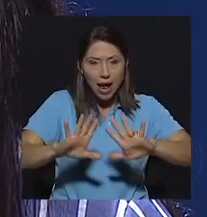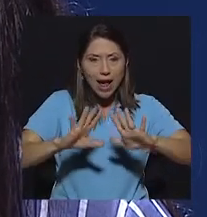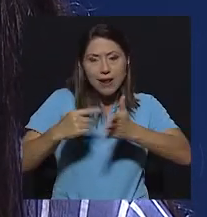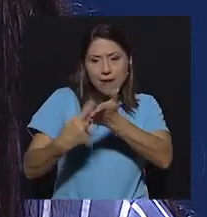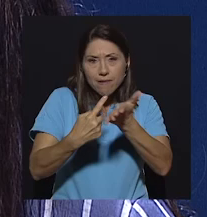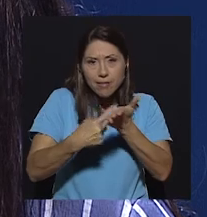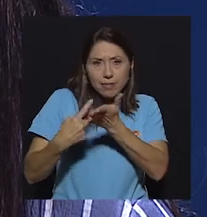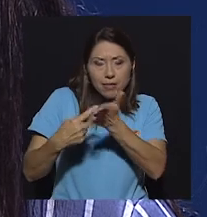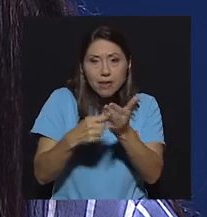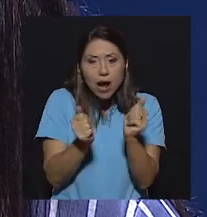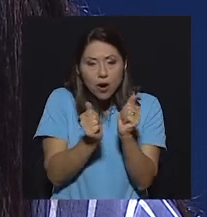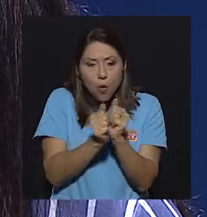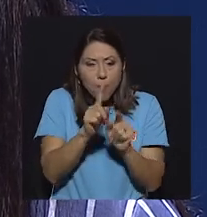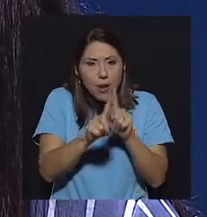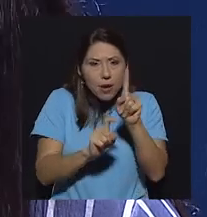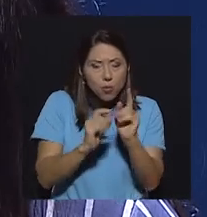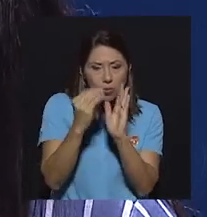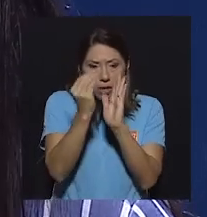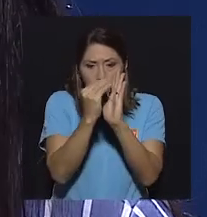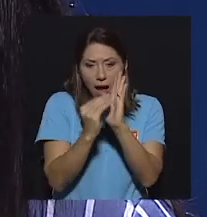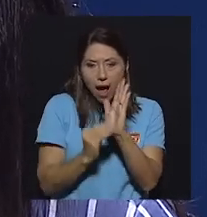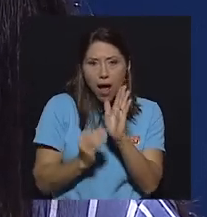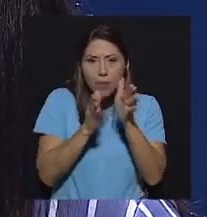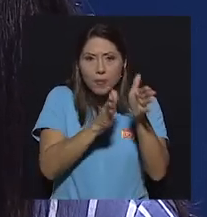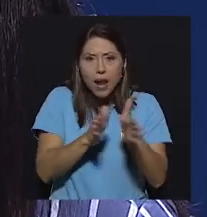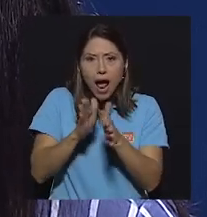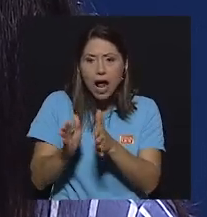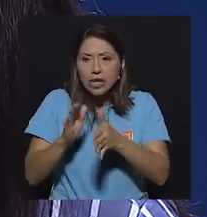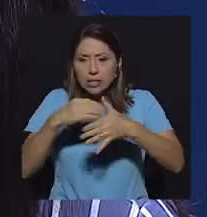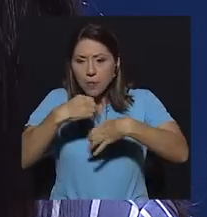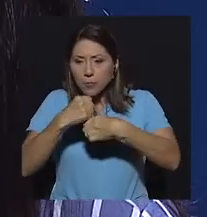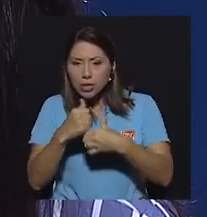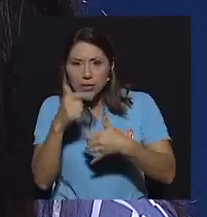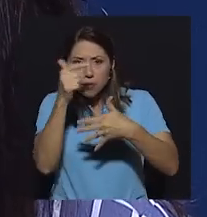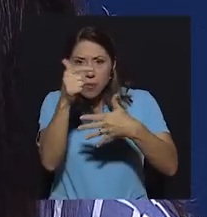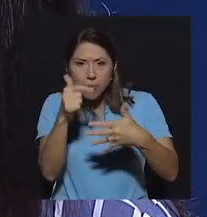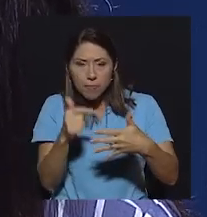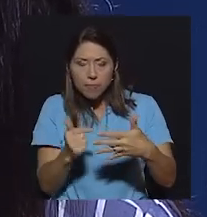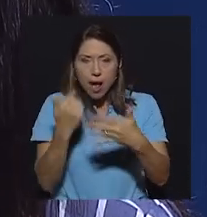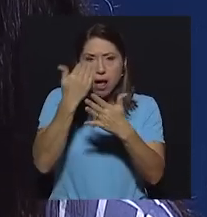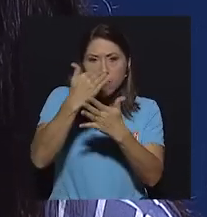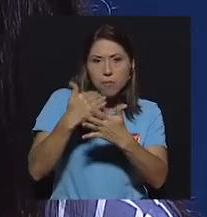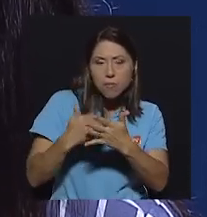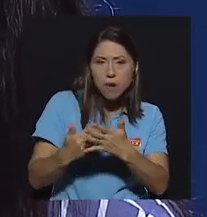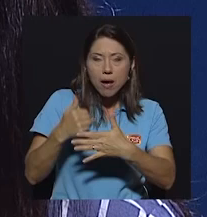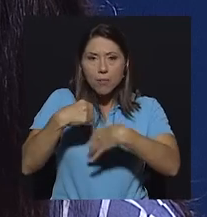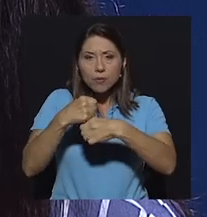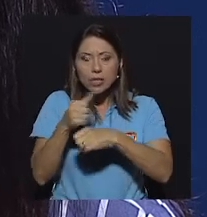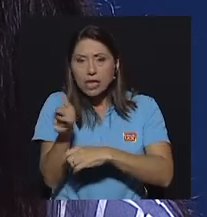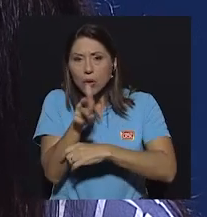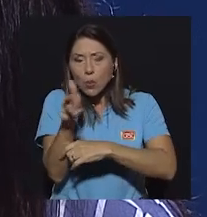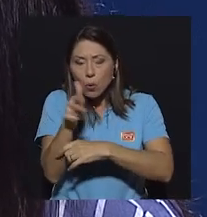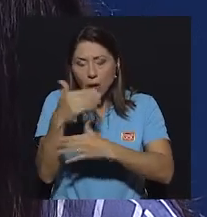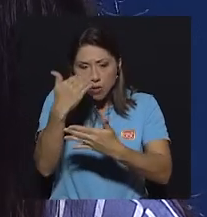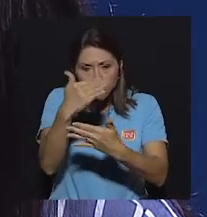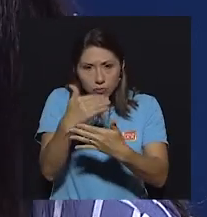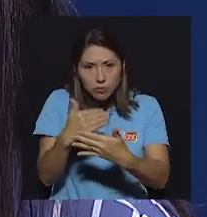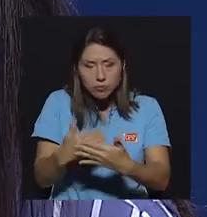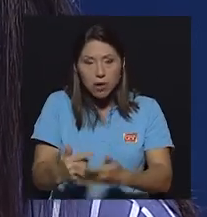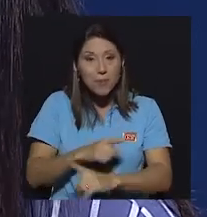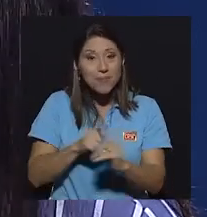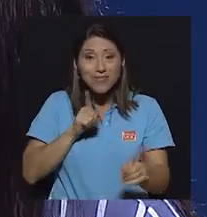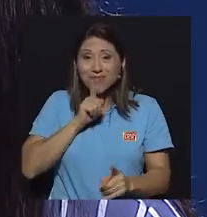eso es, pues, es un reto, pero es bonito porque lo obliga a uno a confiar en el proceso y en la